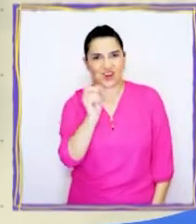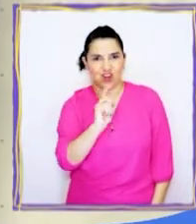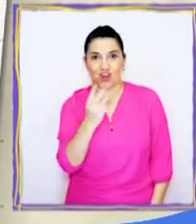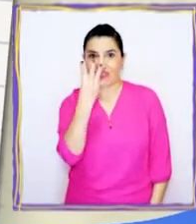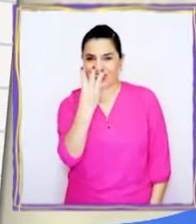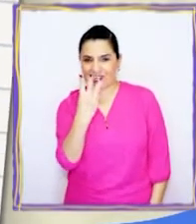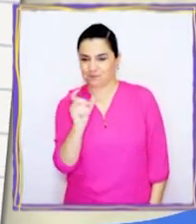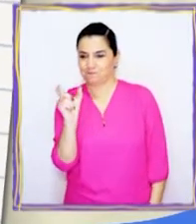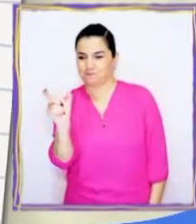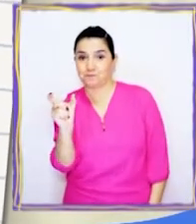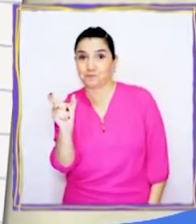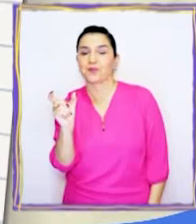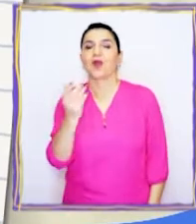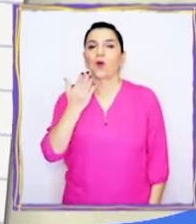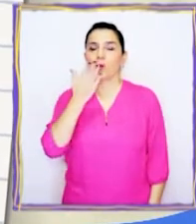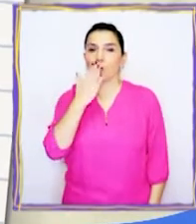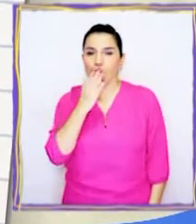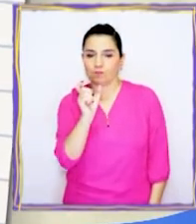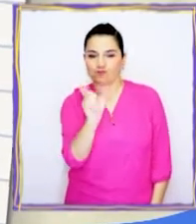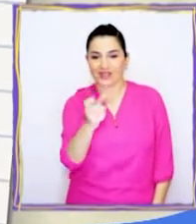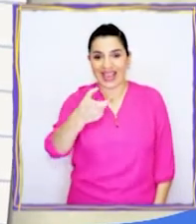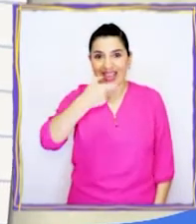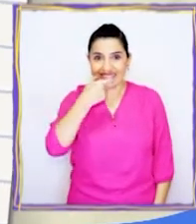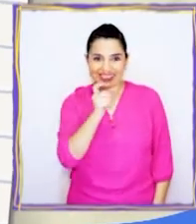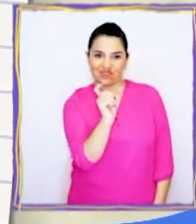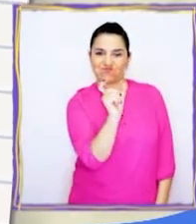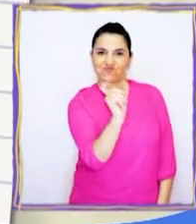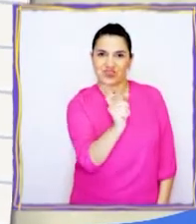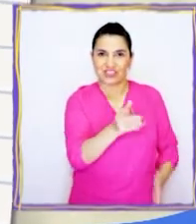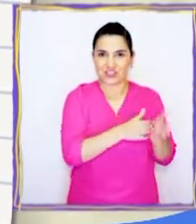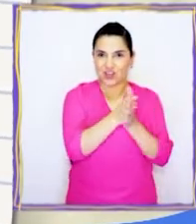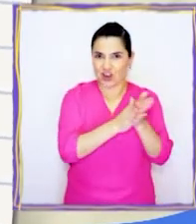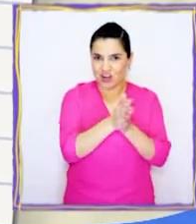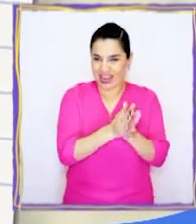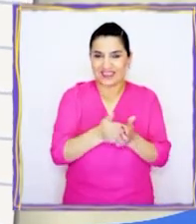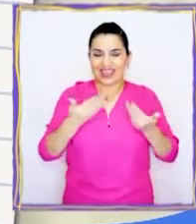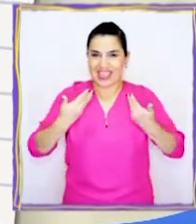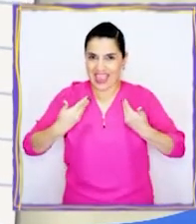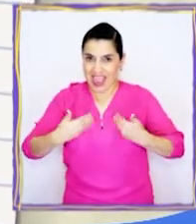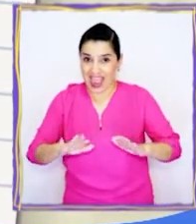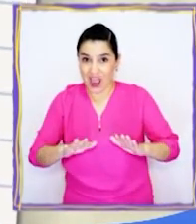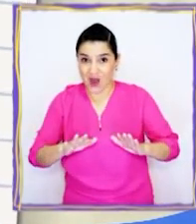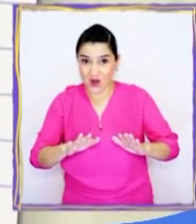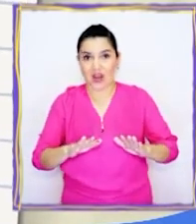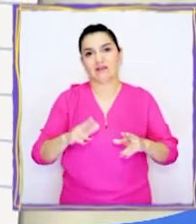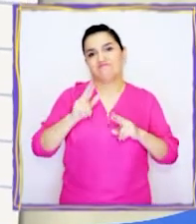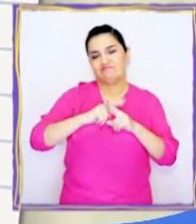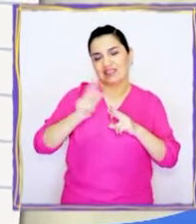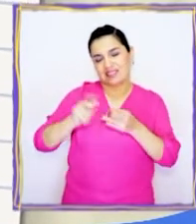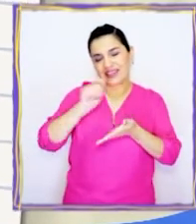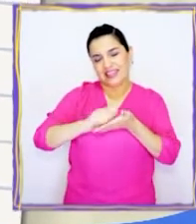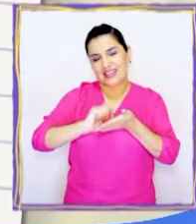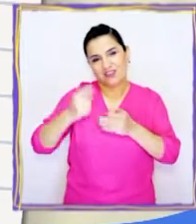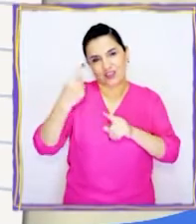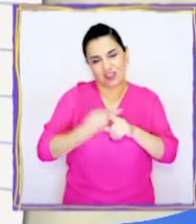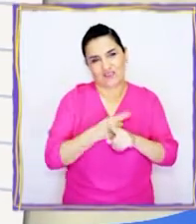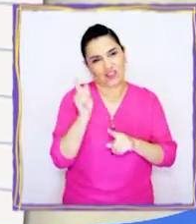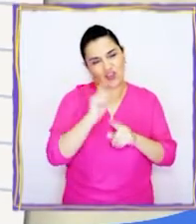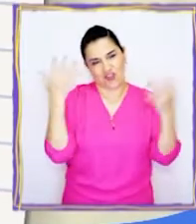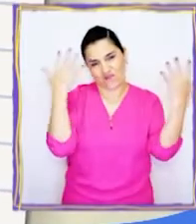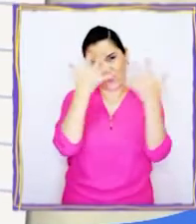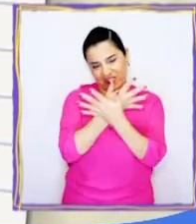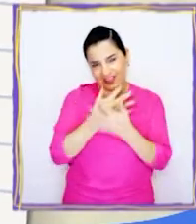una. Jugo, galletas y chocolate. Ahora voy a reparar mi lista para que no volvamos